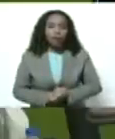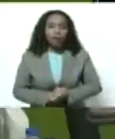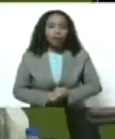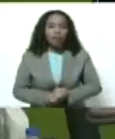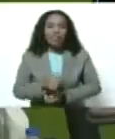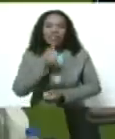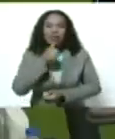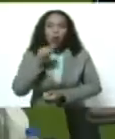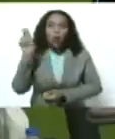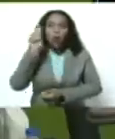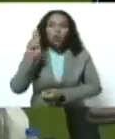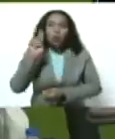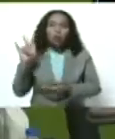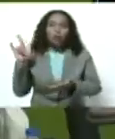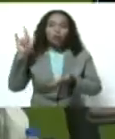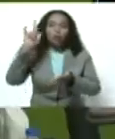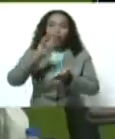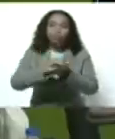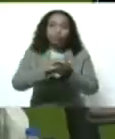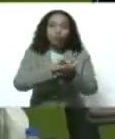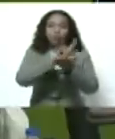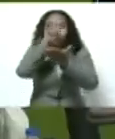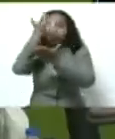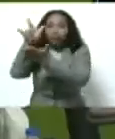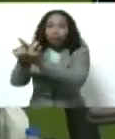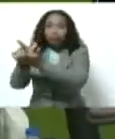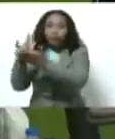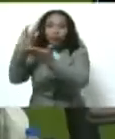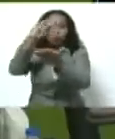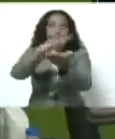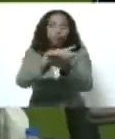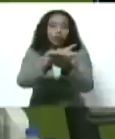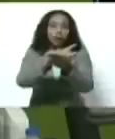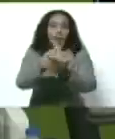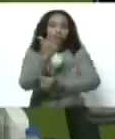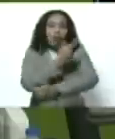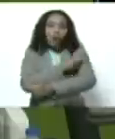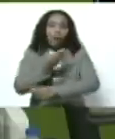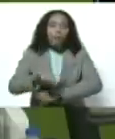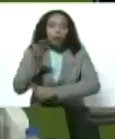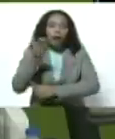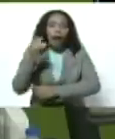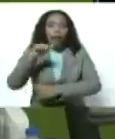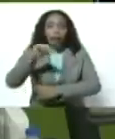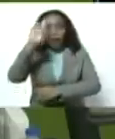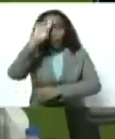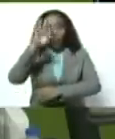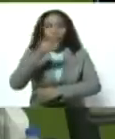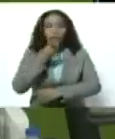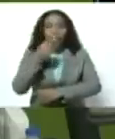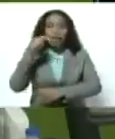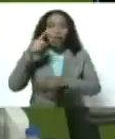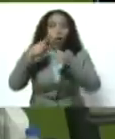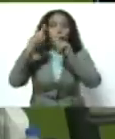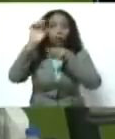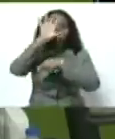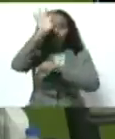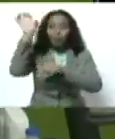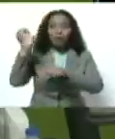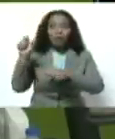quien utilizó sus aviones para transportar vacunas muy necesarias a Dominica y otros países del Caribe.